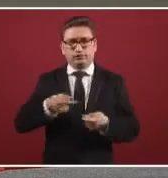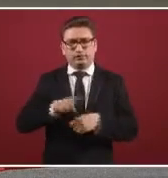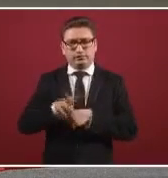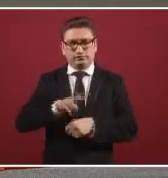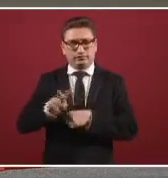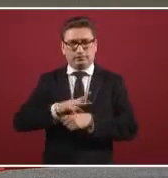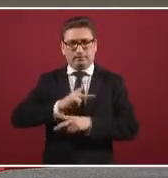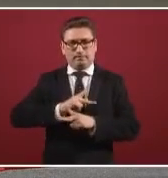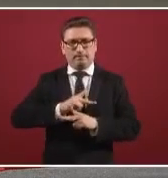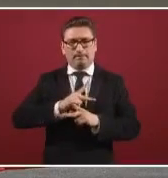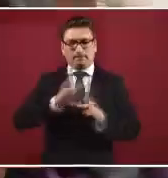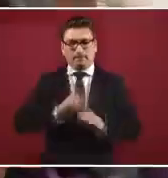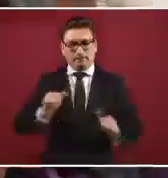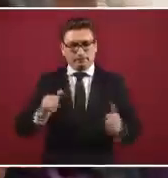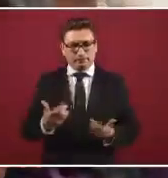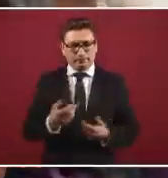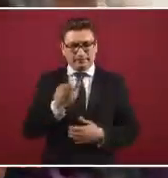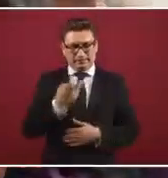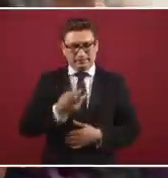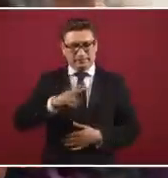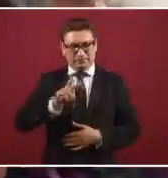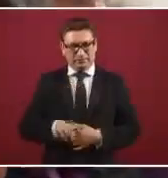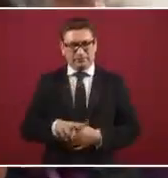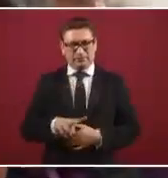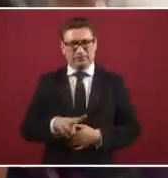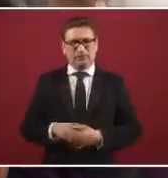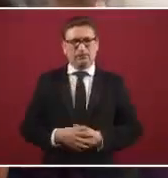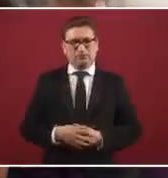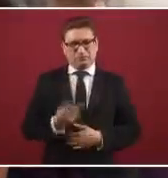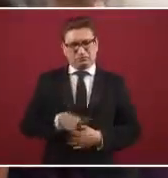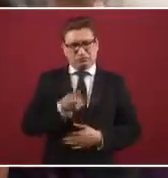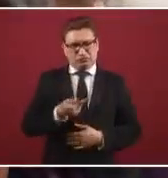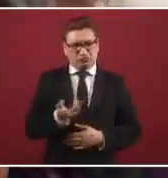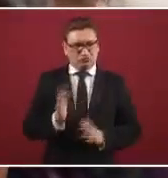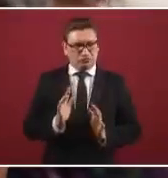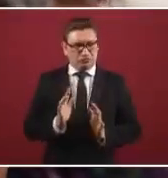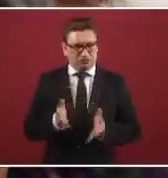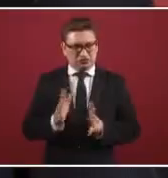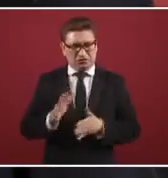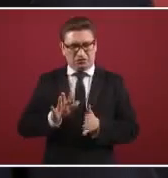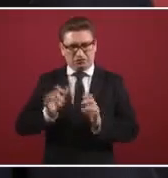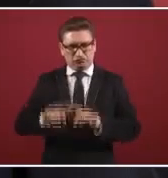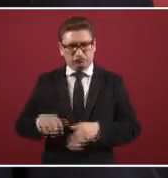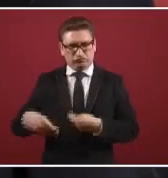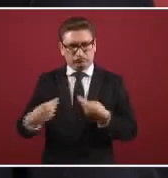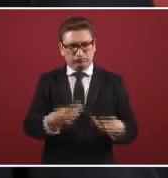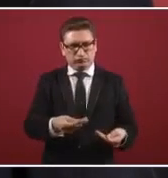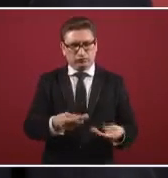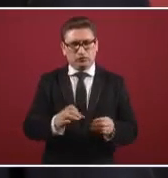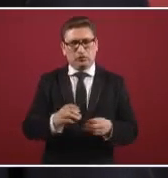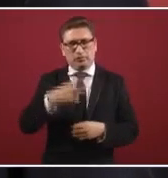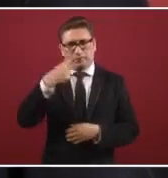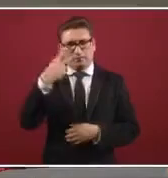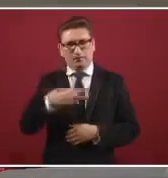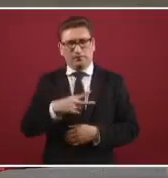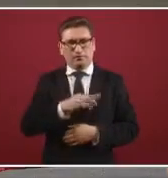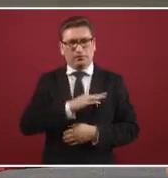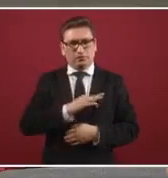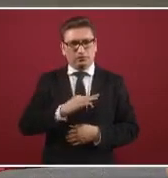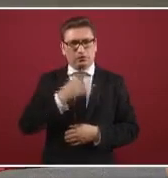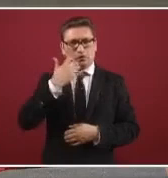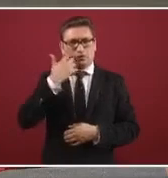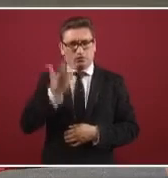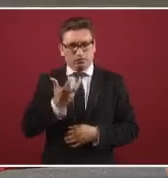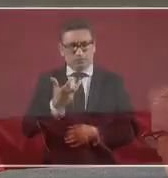Venezuela. Quisiera saber si es cierto, si ya hay este acercamiento y si México estaría dispuesto